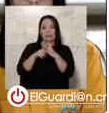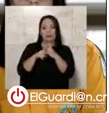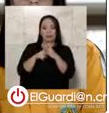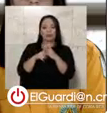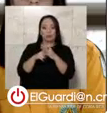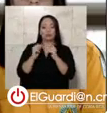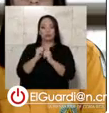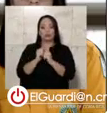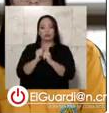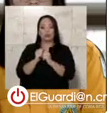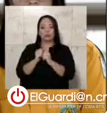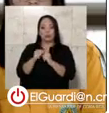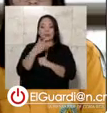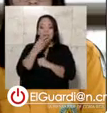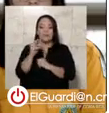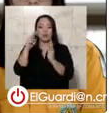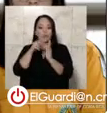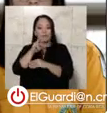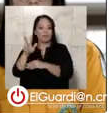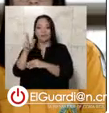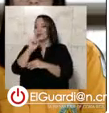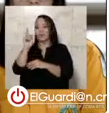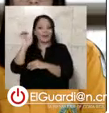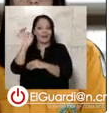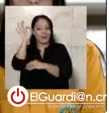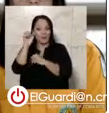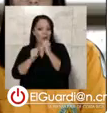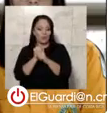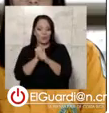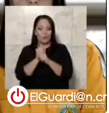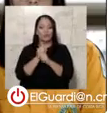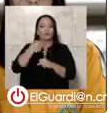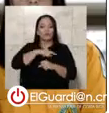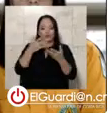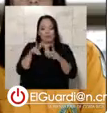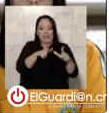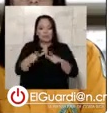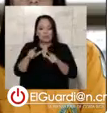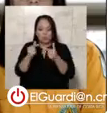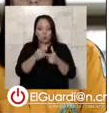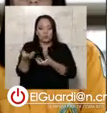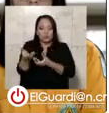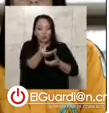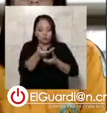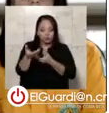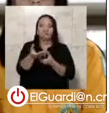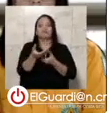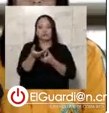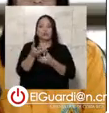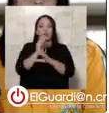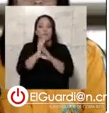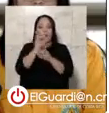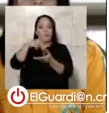no en enero como ha sido la costumbre, por lo que ya tenemos listas las brigadas de bomberos forestales que me acompañan,